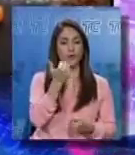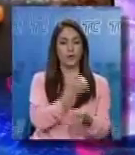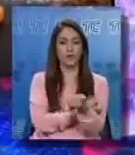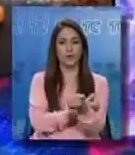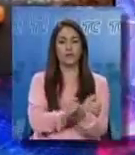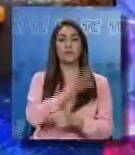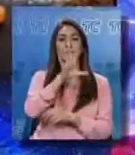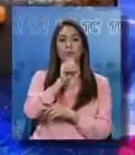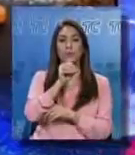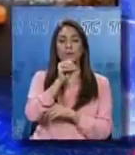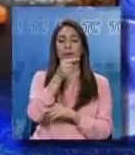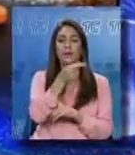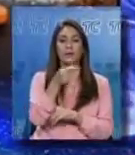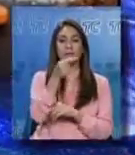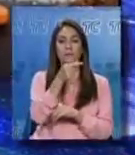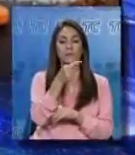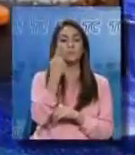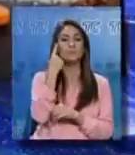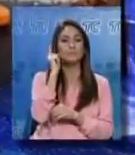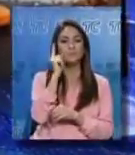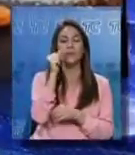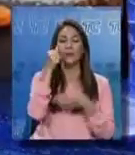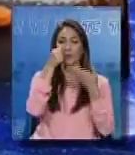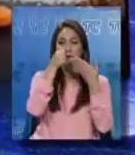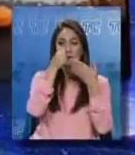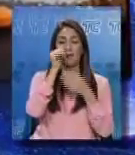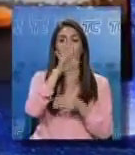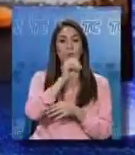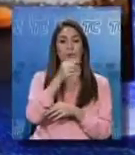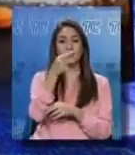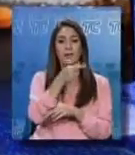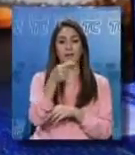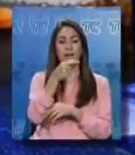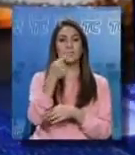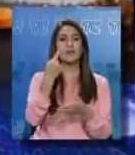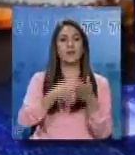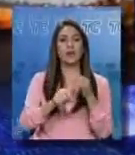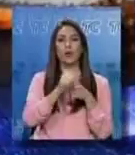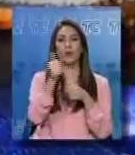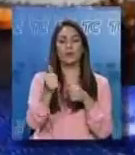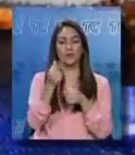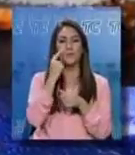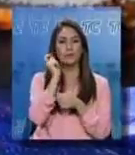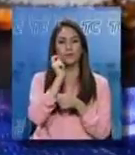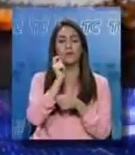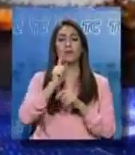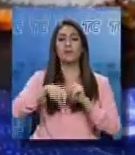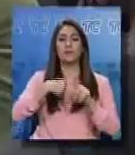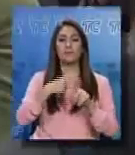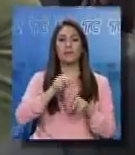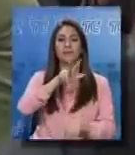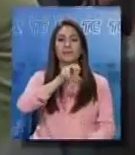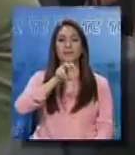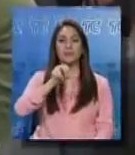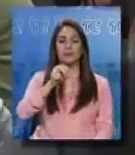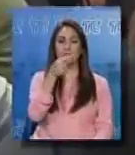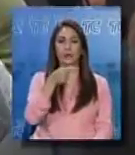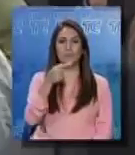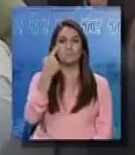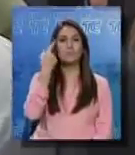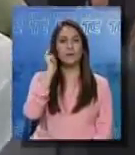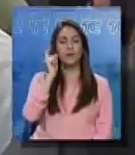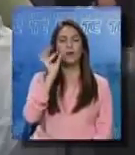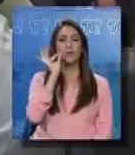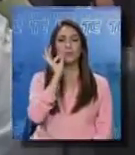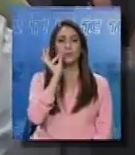50 gramos de pasta base de cocaína, 50 gramos de clorhidrato de cocaína y 300 gramos de marihuana. La ministra de Justicia,